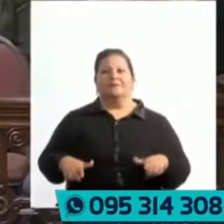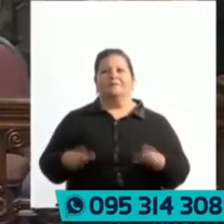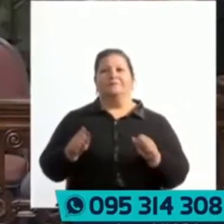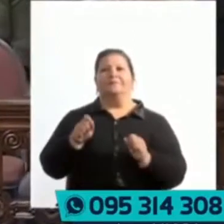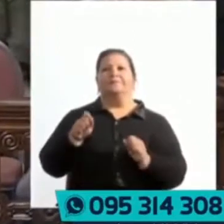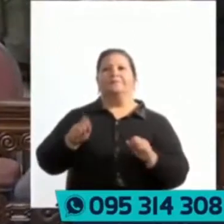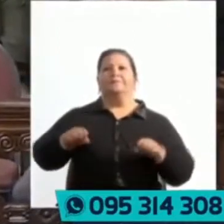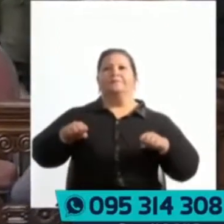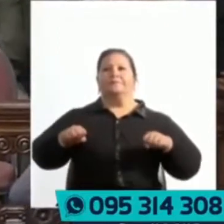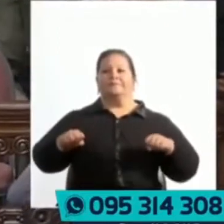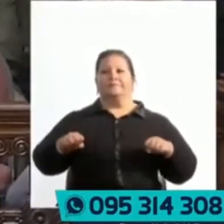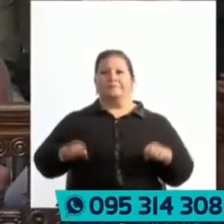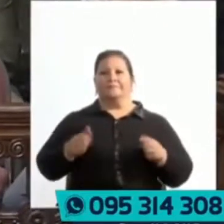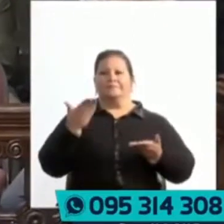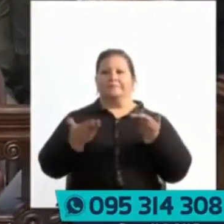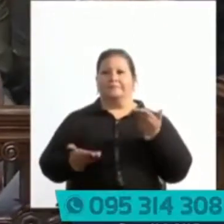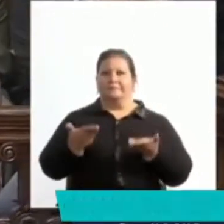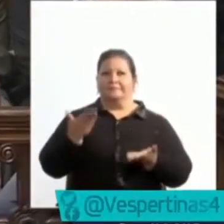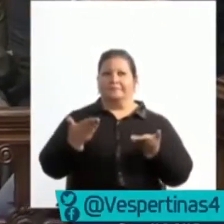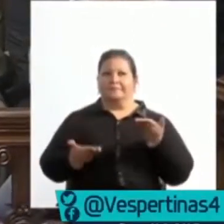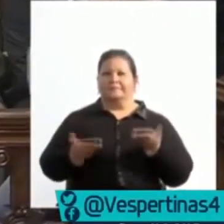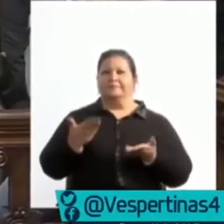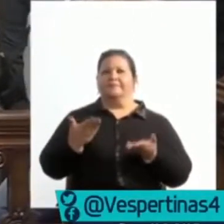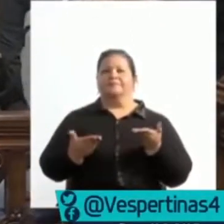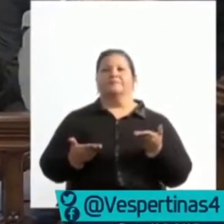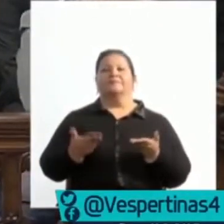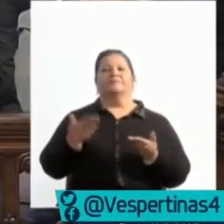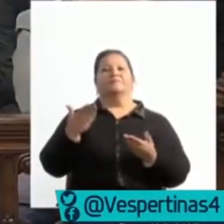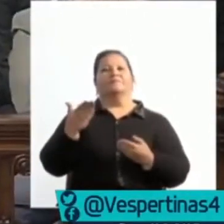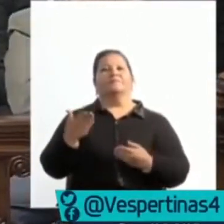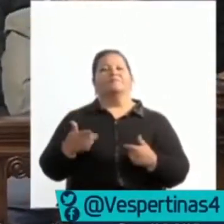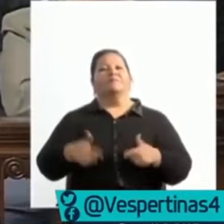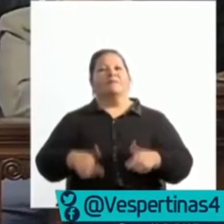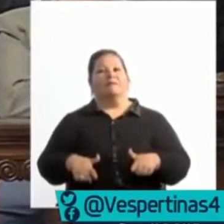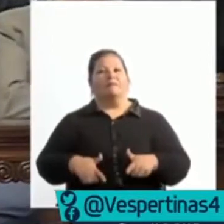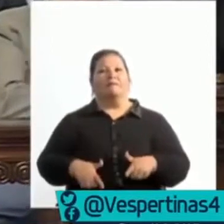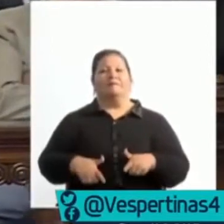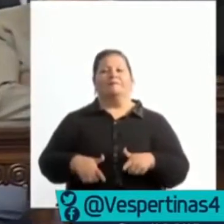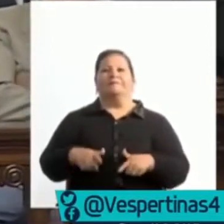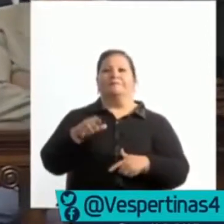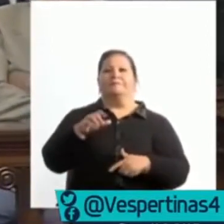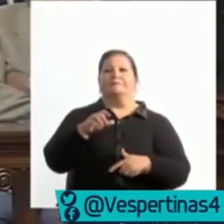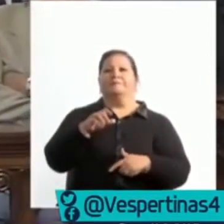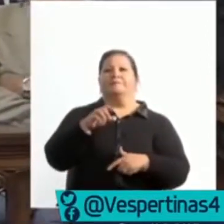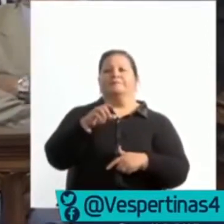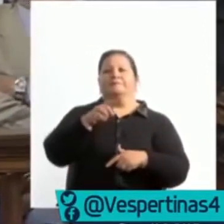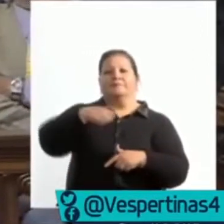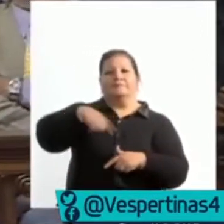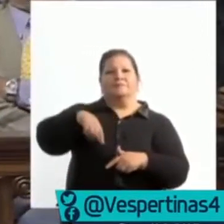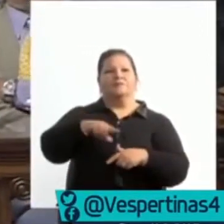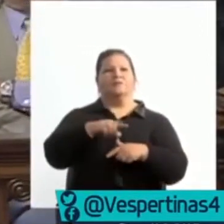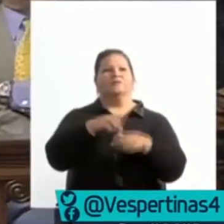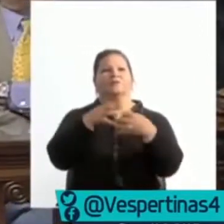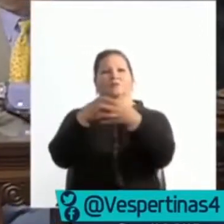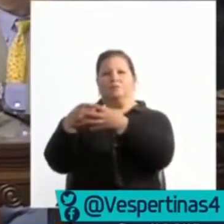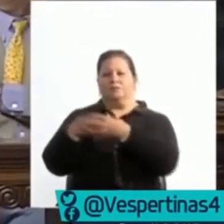departamentos del interior en la Cámara de Representantes. Entonces, ¿cómo no vamos a destacar? Y más aún cuando las reglas del lenguaje, que insisto, están